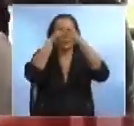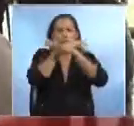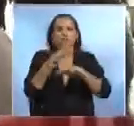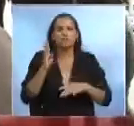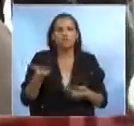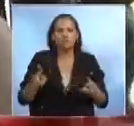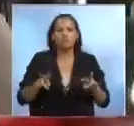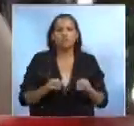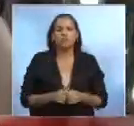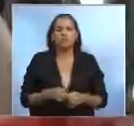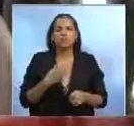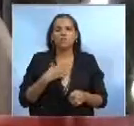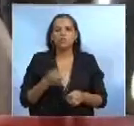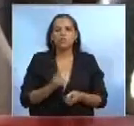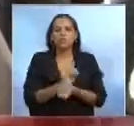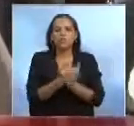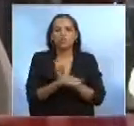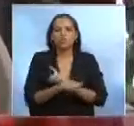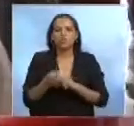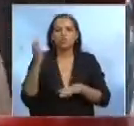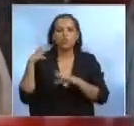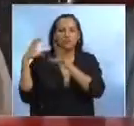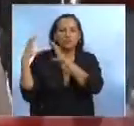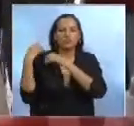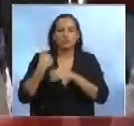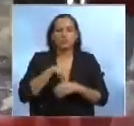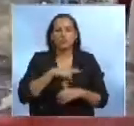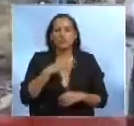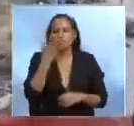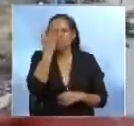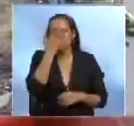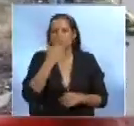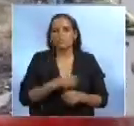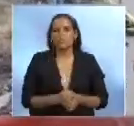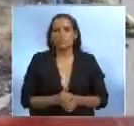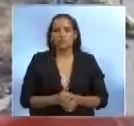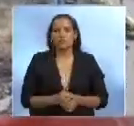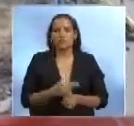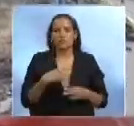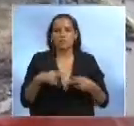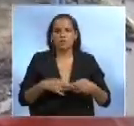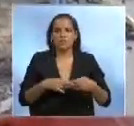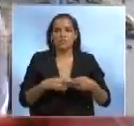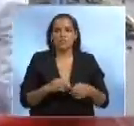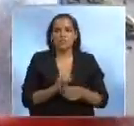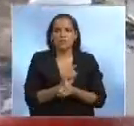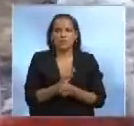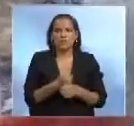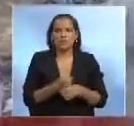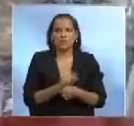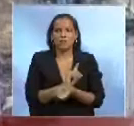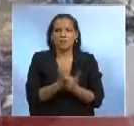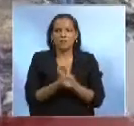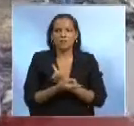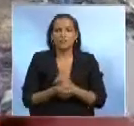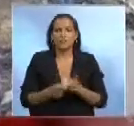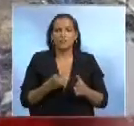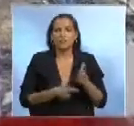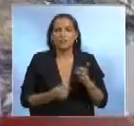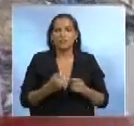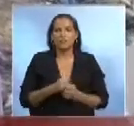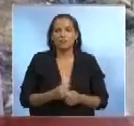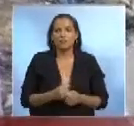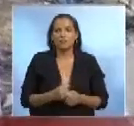duda alguna está transformando la historia vial de nuestra ciudad. El convenio se hizo una modificación en cual en el